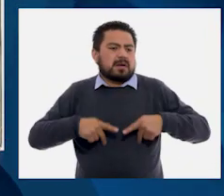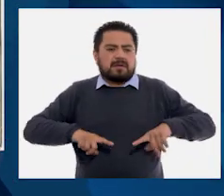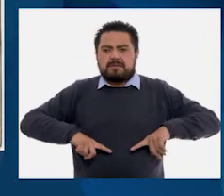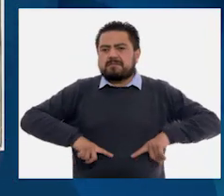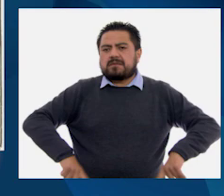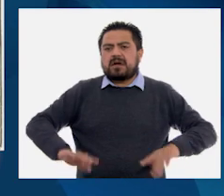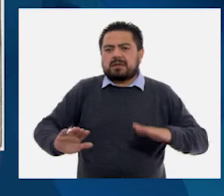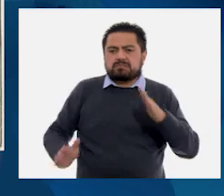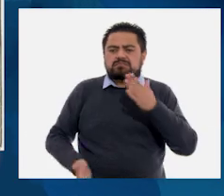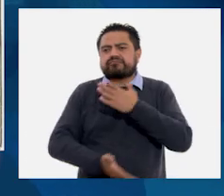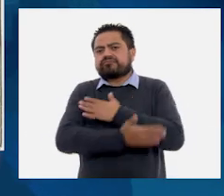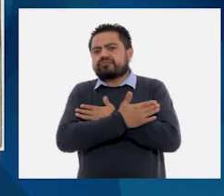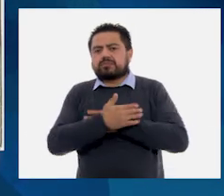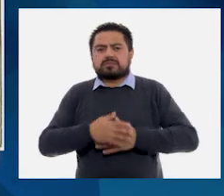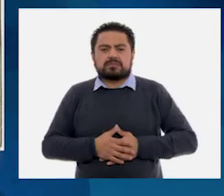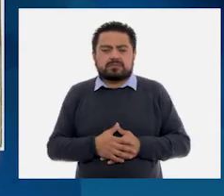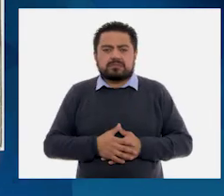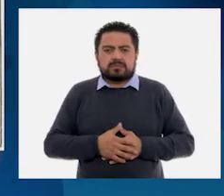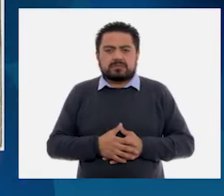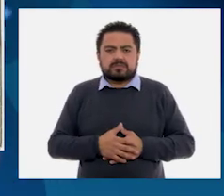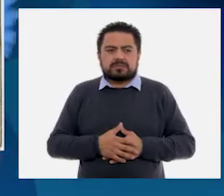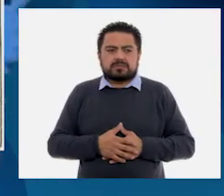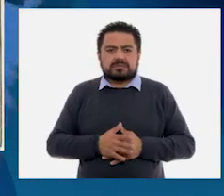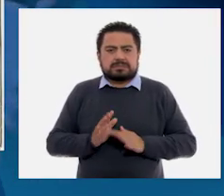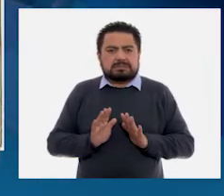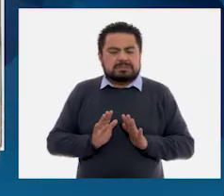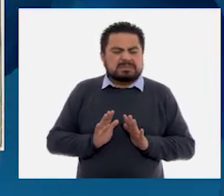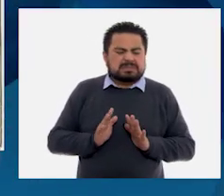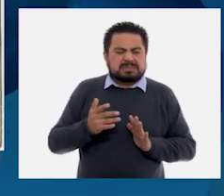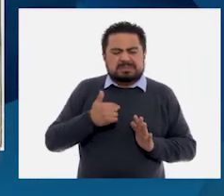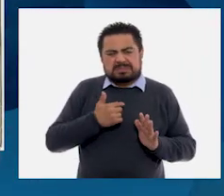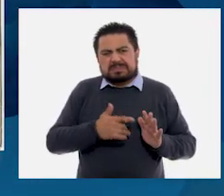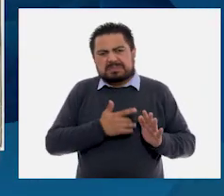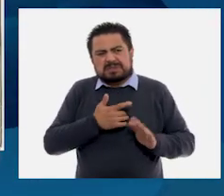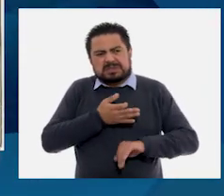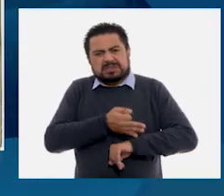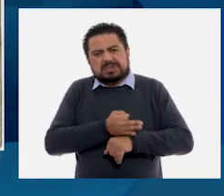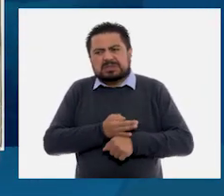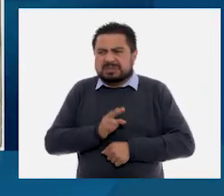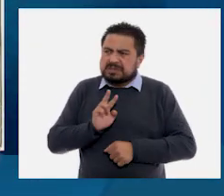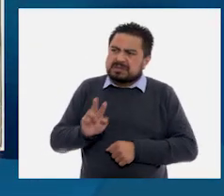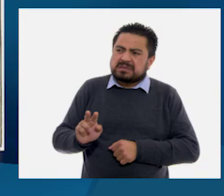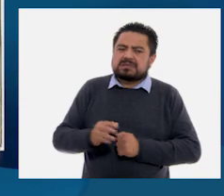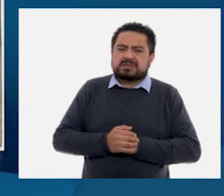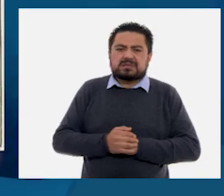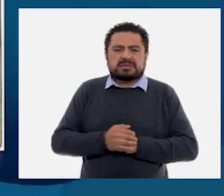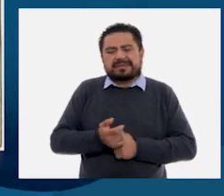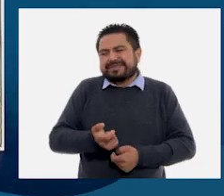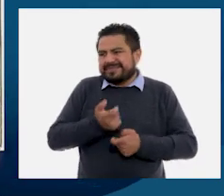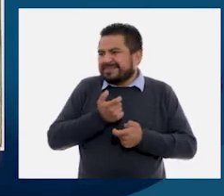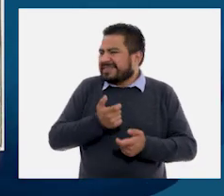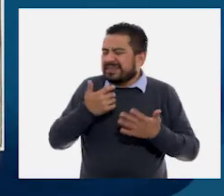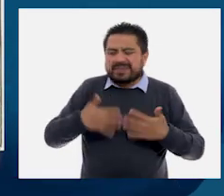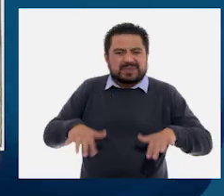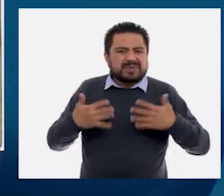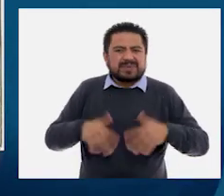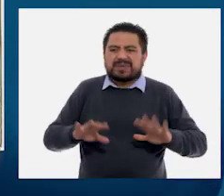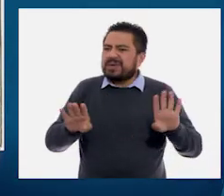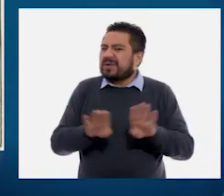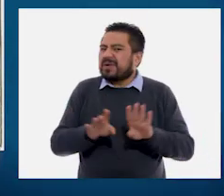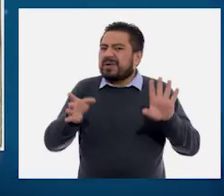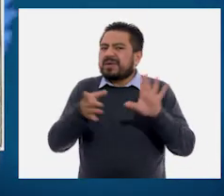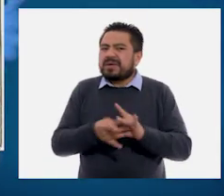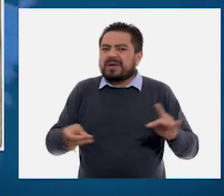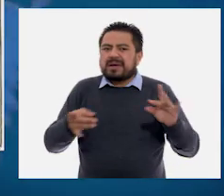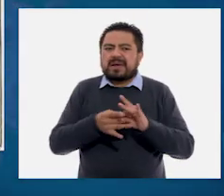y rebozo. Y el corrido a mí me parece chistoso. Me da risa cómo menciona